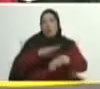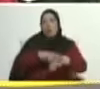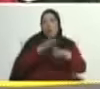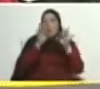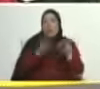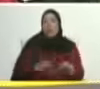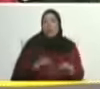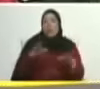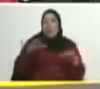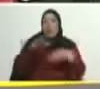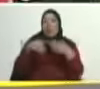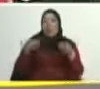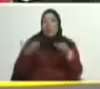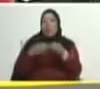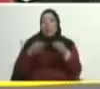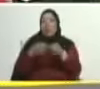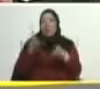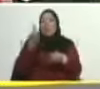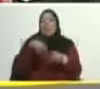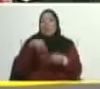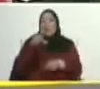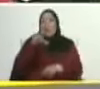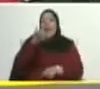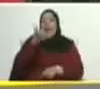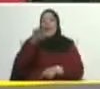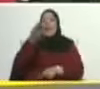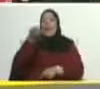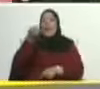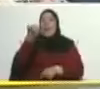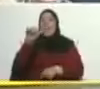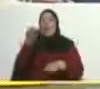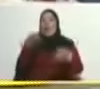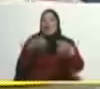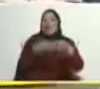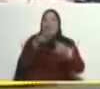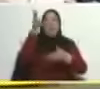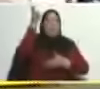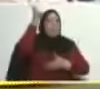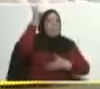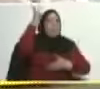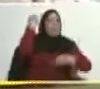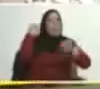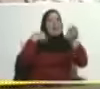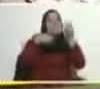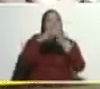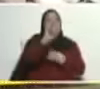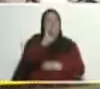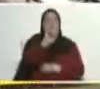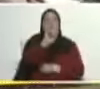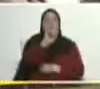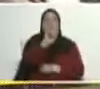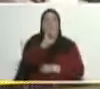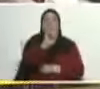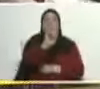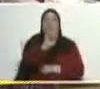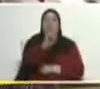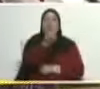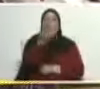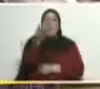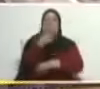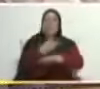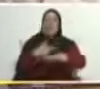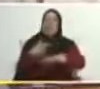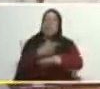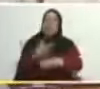del Norte. A todo el grupo de Lima, recuérdate. We defeated them. Los vencimos. A todos. Eran casi 20